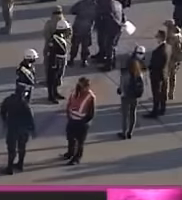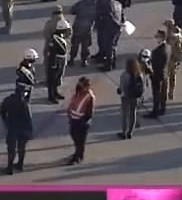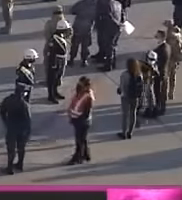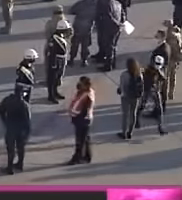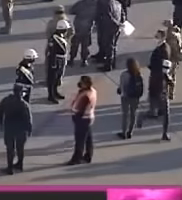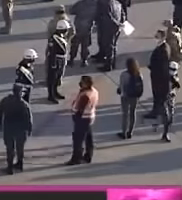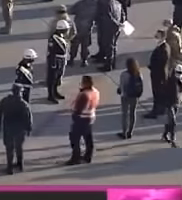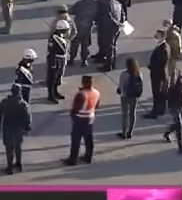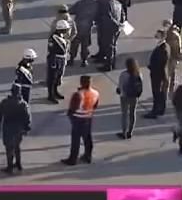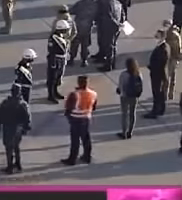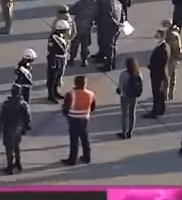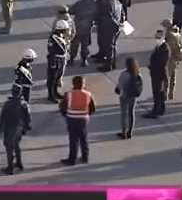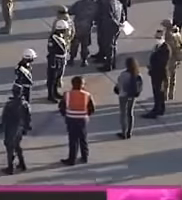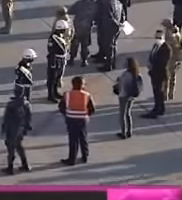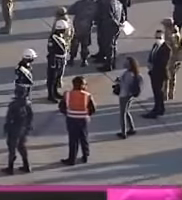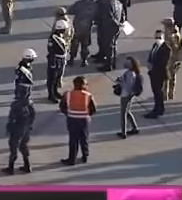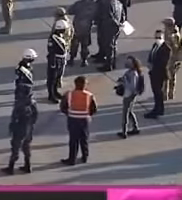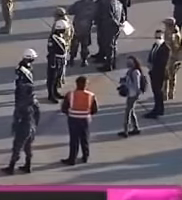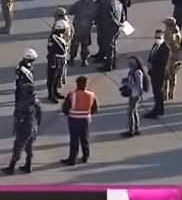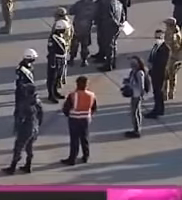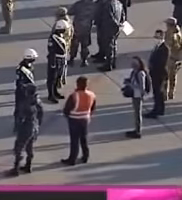Felipe VI de España.